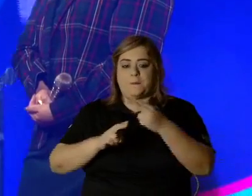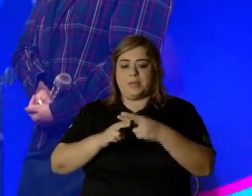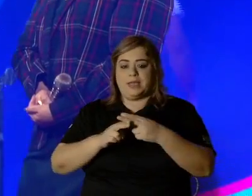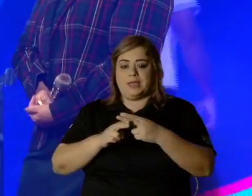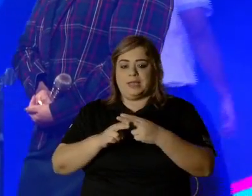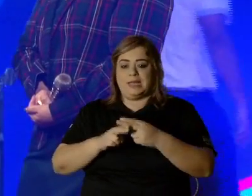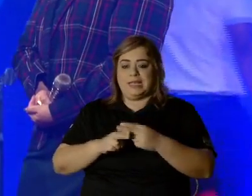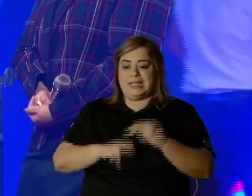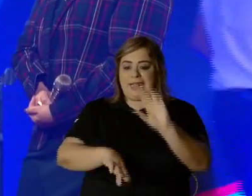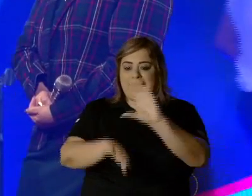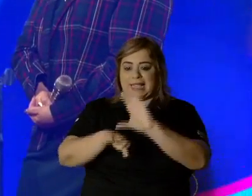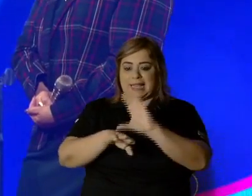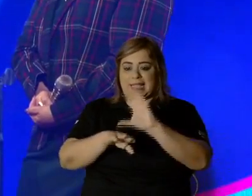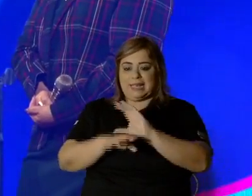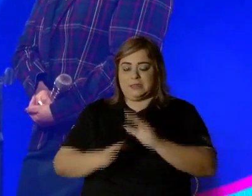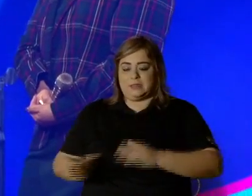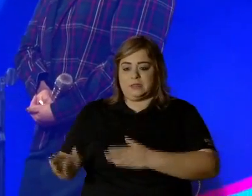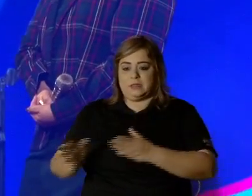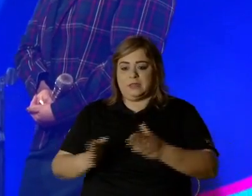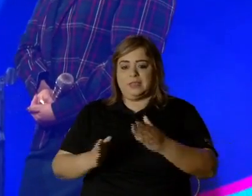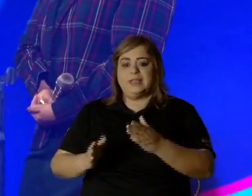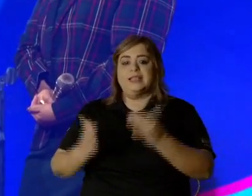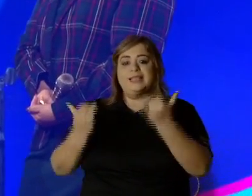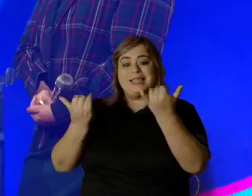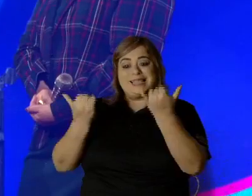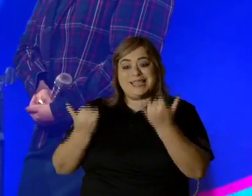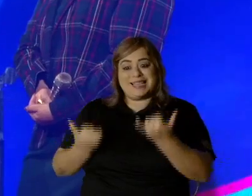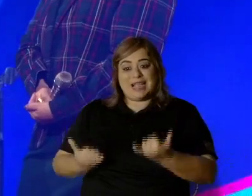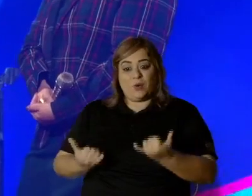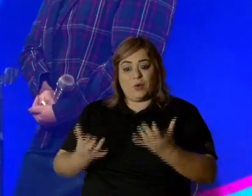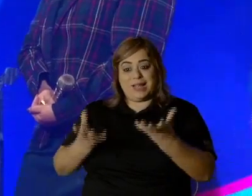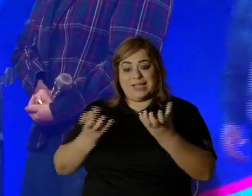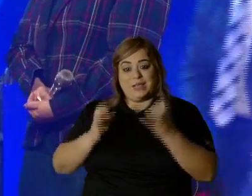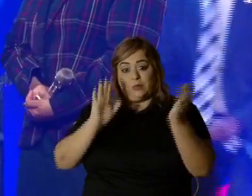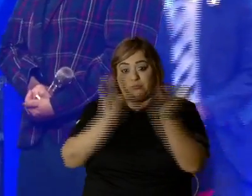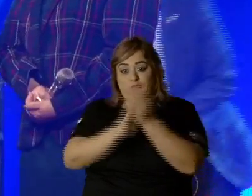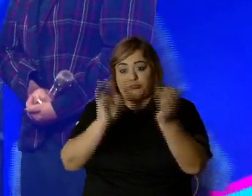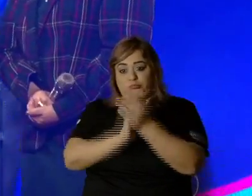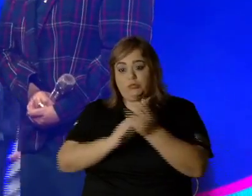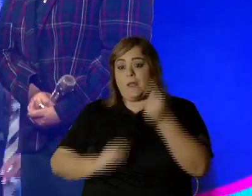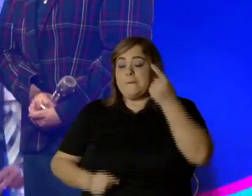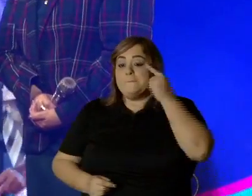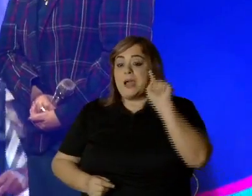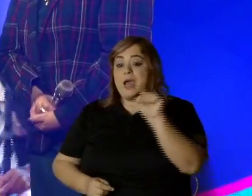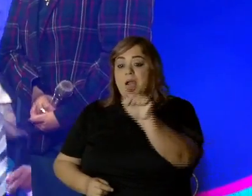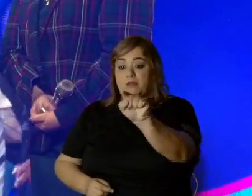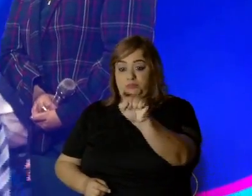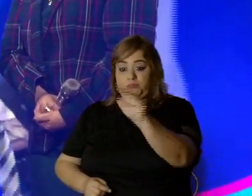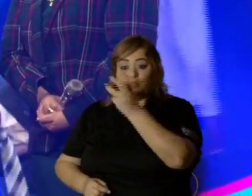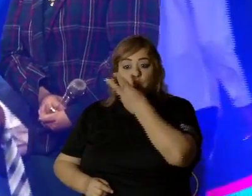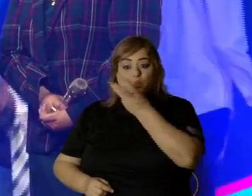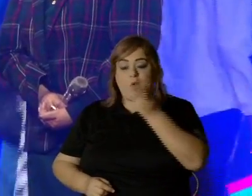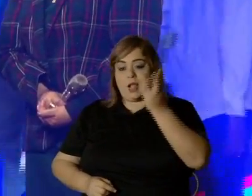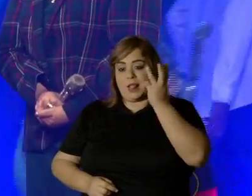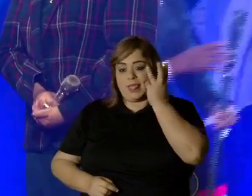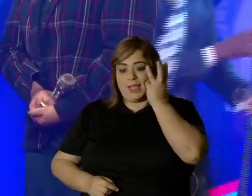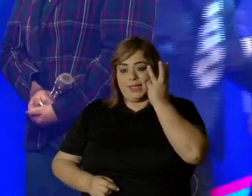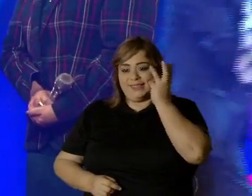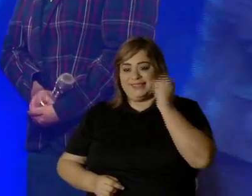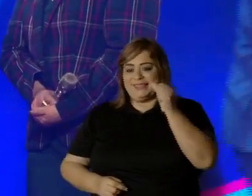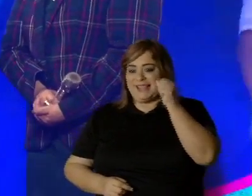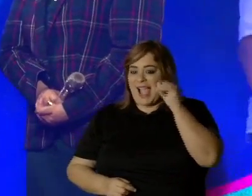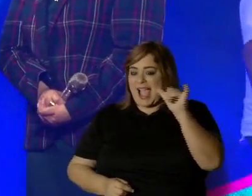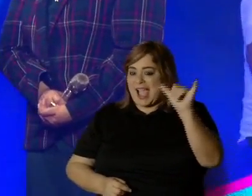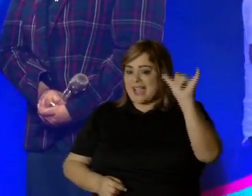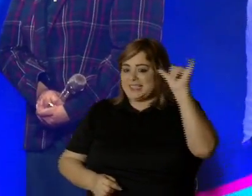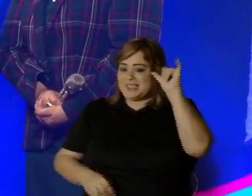quiero atrever a que usted pueda darle un aplauso a nuestro apóstol Wanda Rolón por esas expresiones en esos actos del